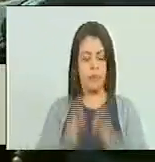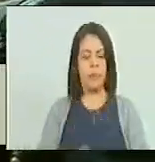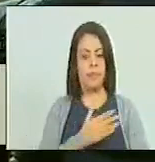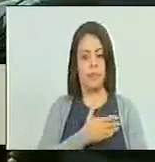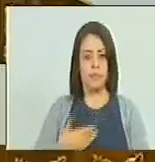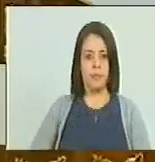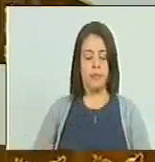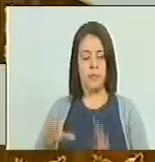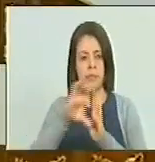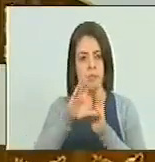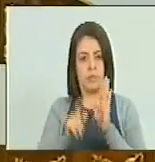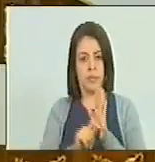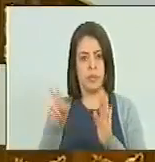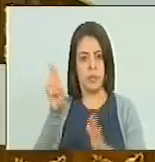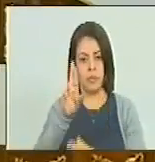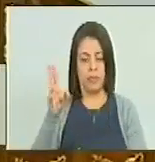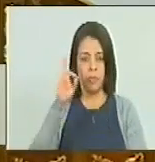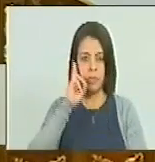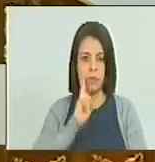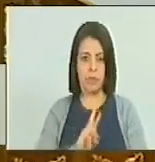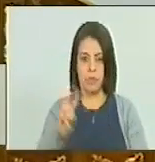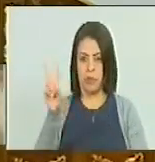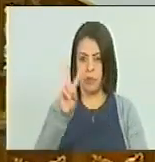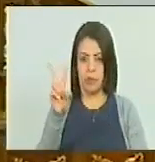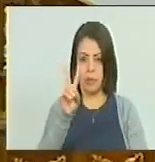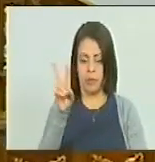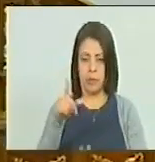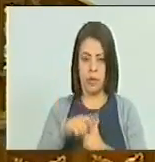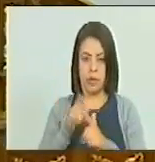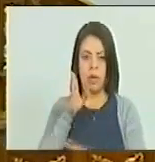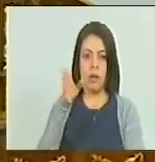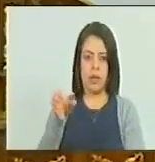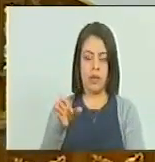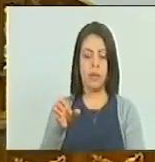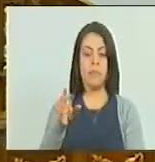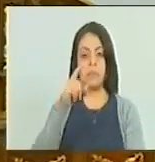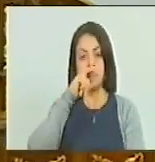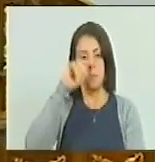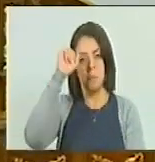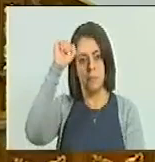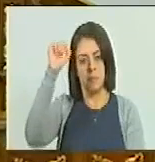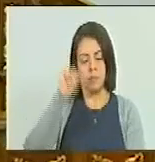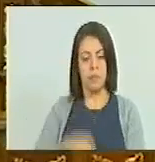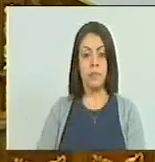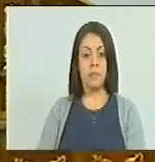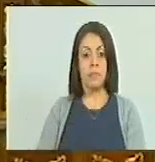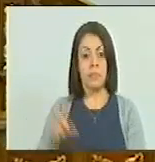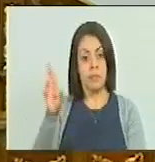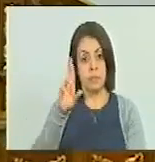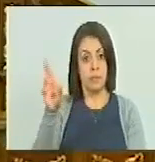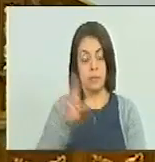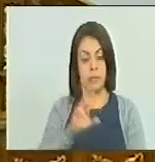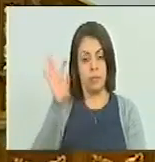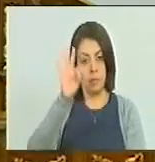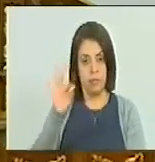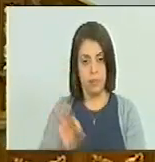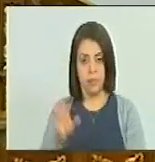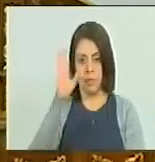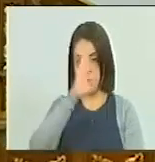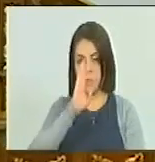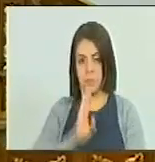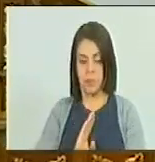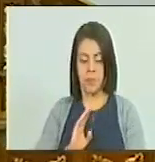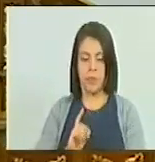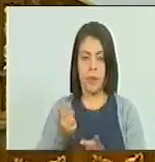del presidente constitucional de la República Bolivariana de Venezuela, Nicolás Maduro Moros, a la República Federativa